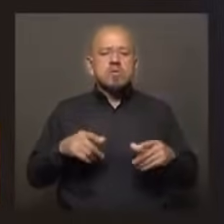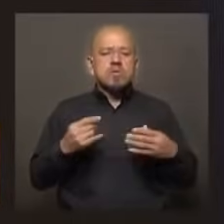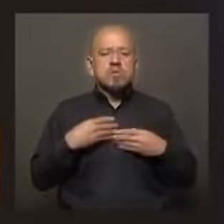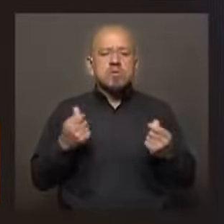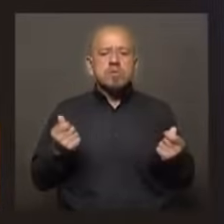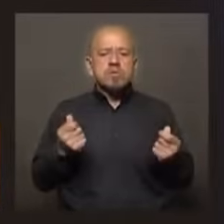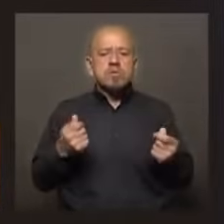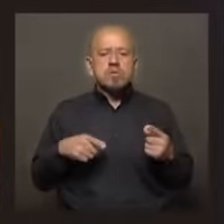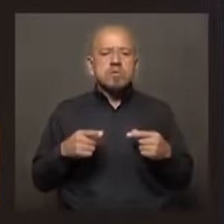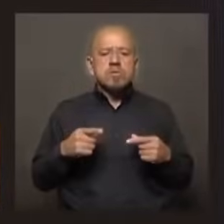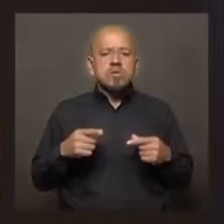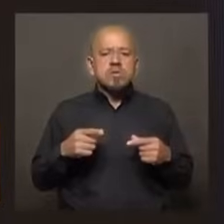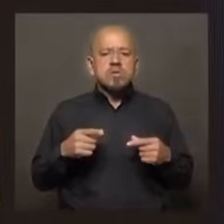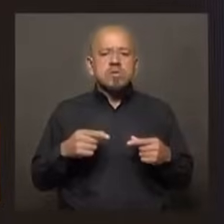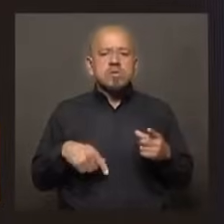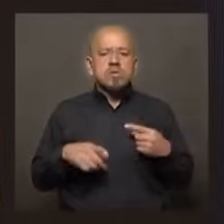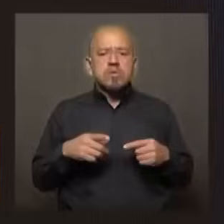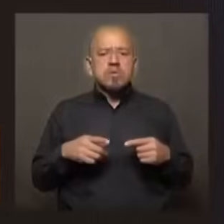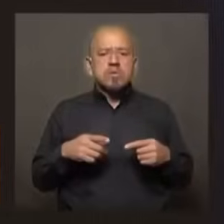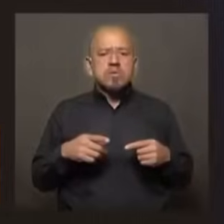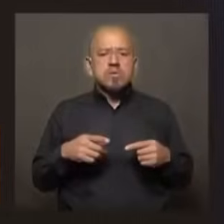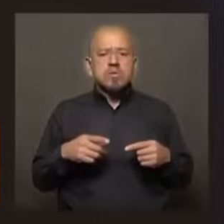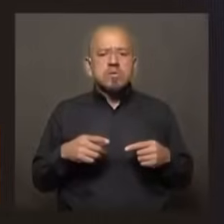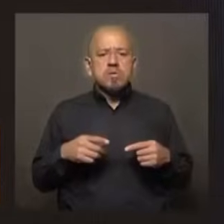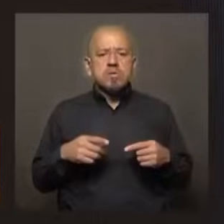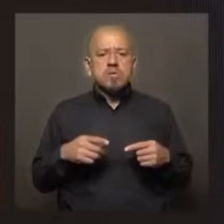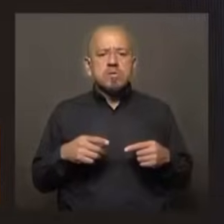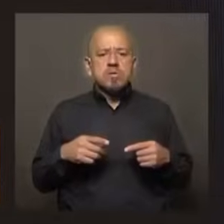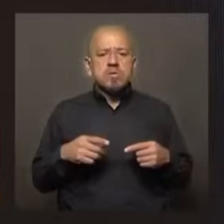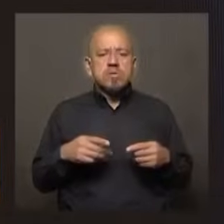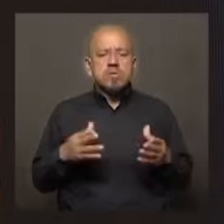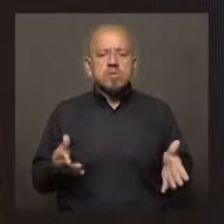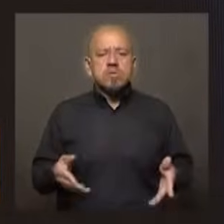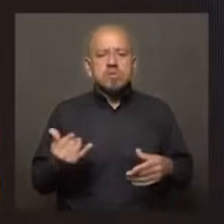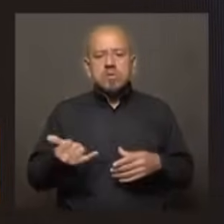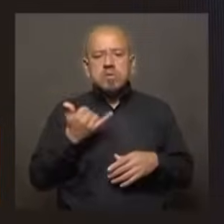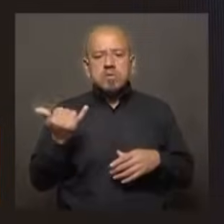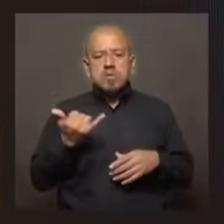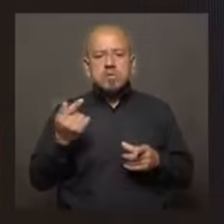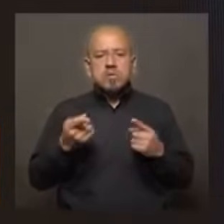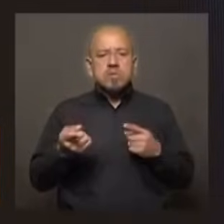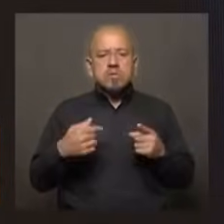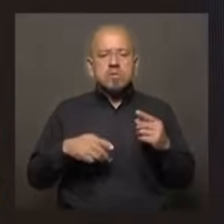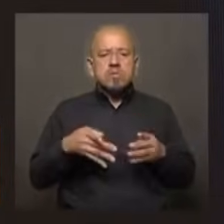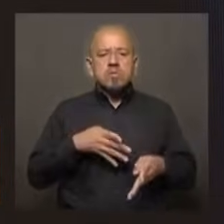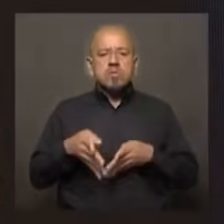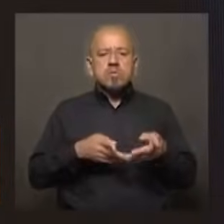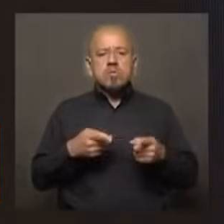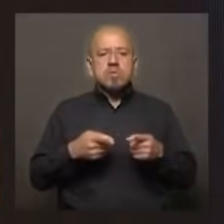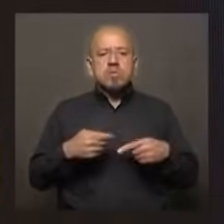una falta de comprensión del fenómeno que duele, porque llevamos tanto tiempo tratando de explicar cómo funciona, que es